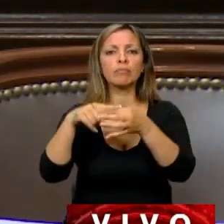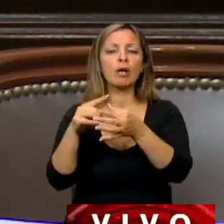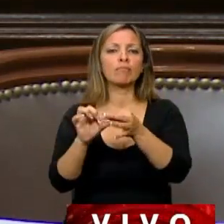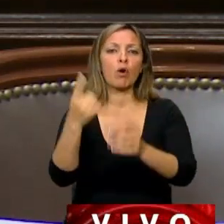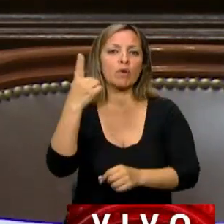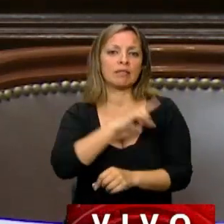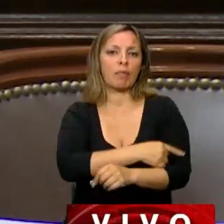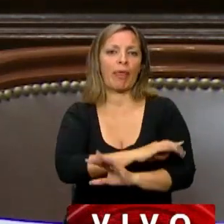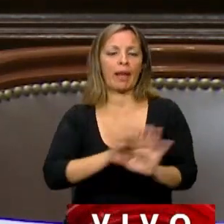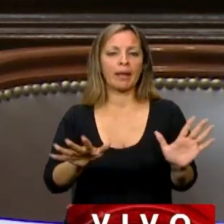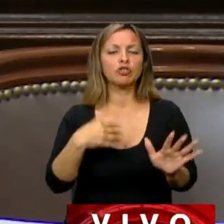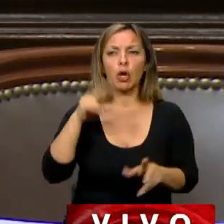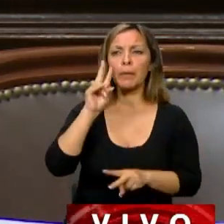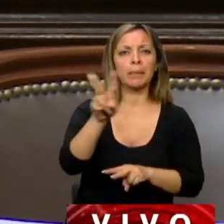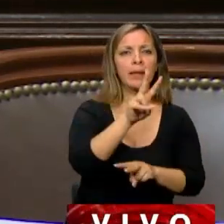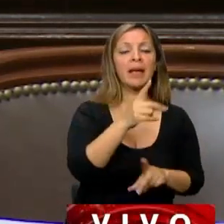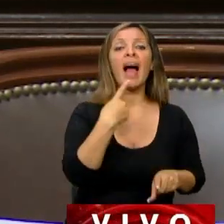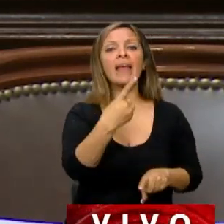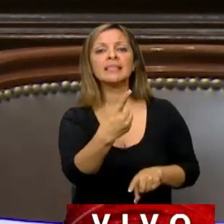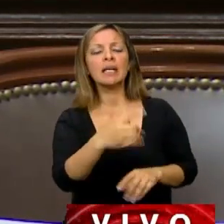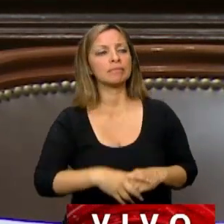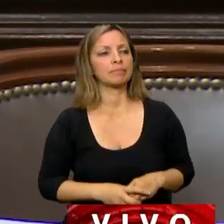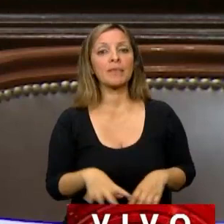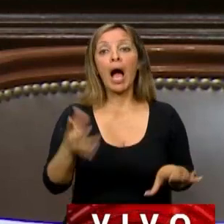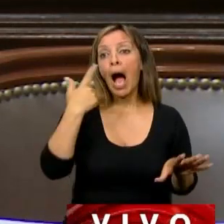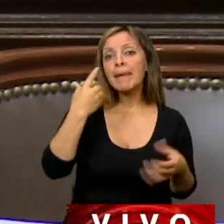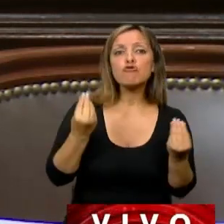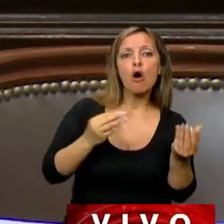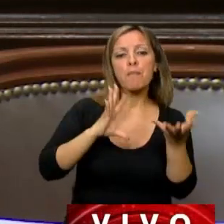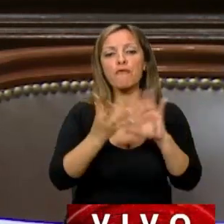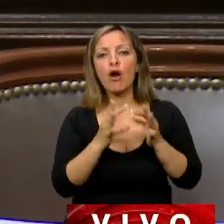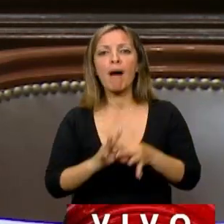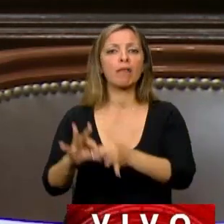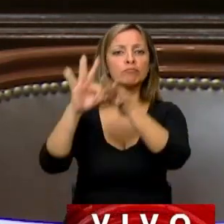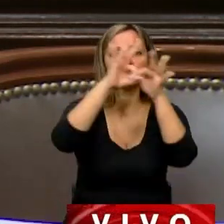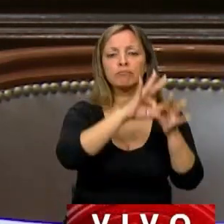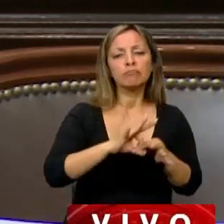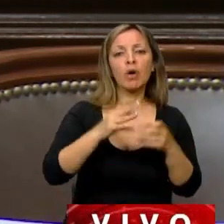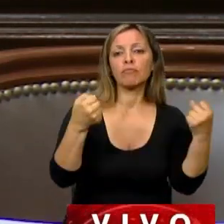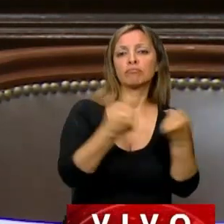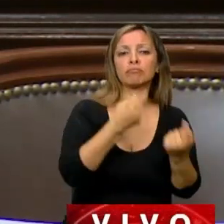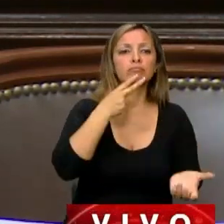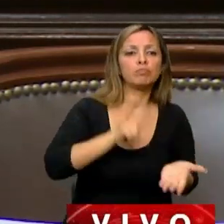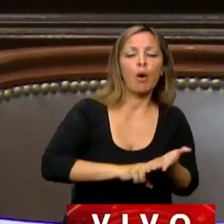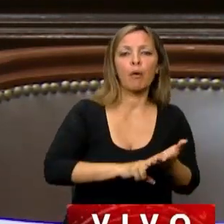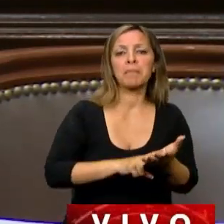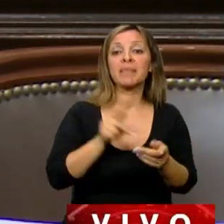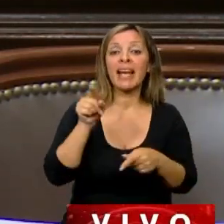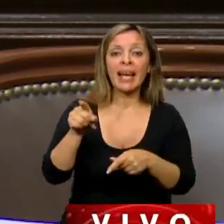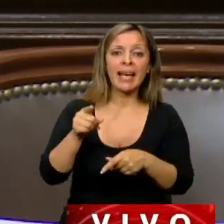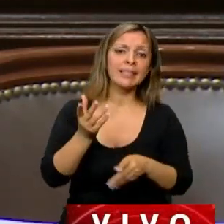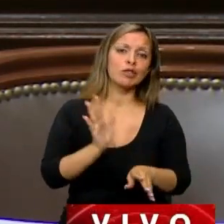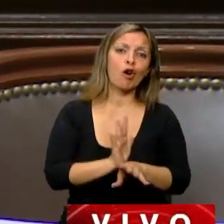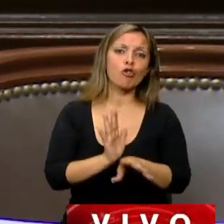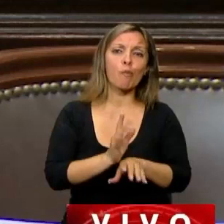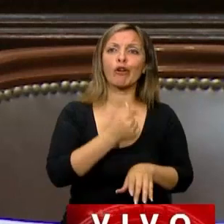Escuché acá cuando decían: tenemos que ver de qué manera hacemos más federal los consensos fiscales. Eso es tratar de encontrarle la cuadratura al